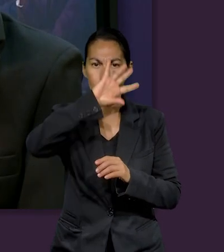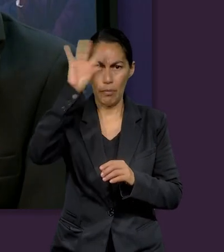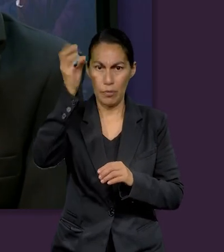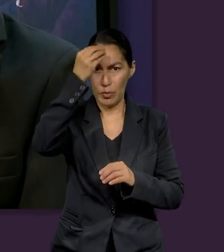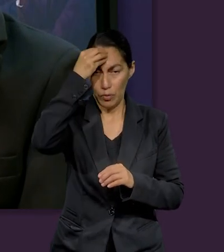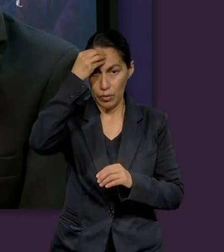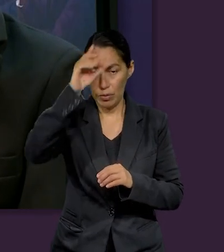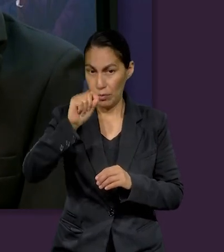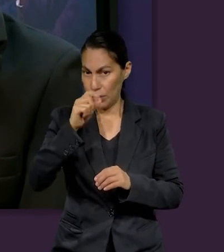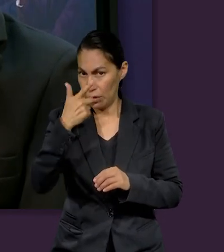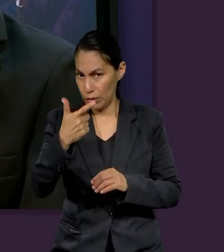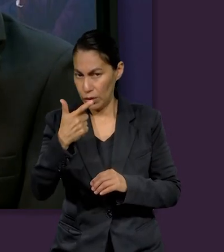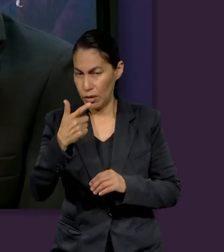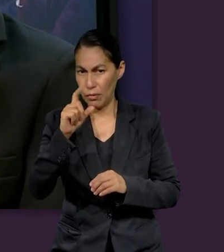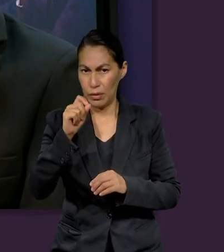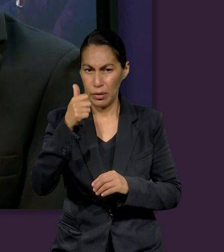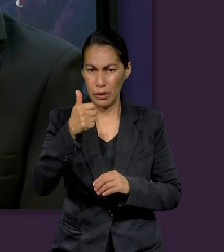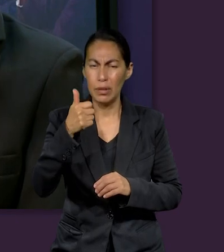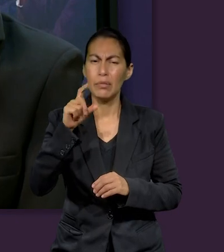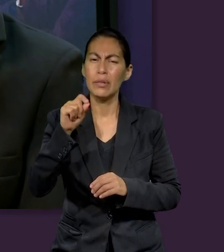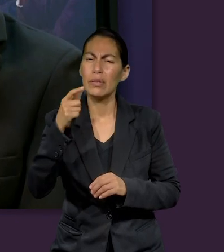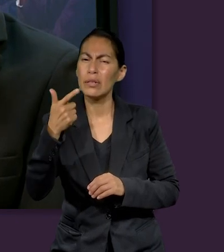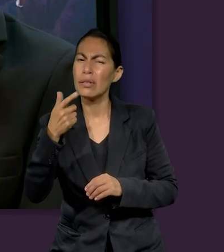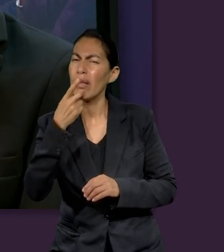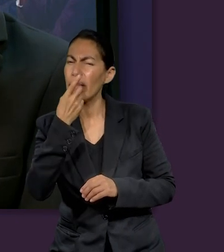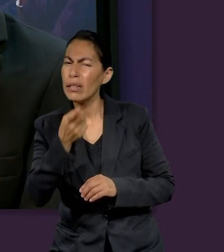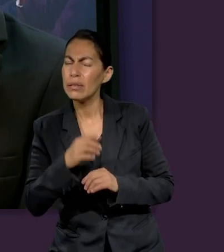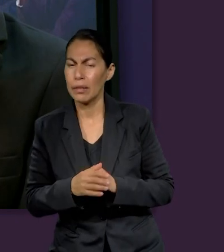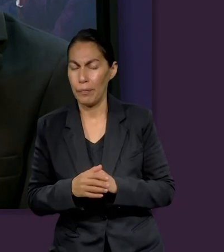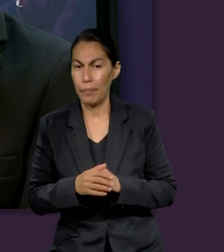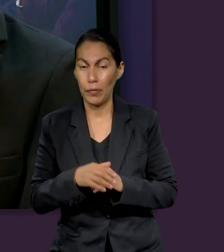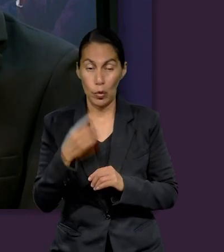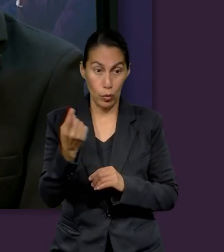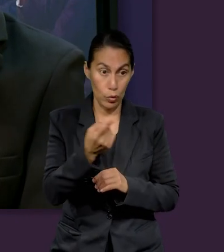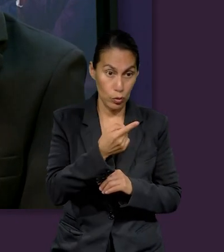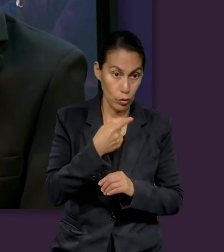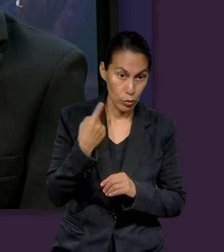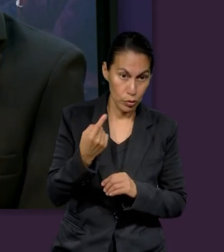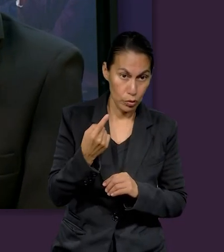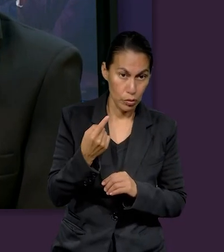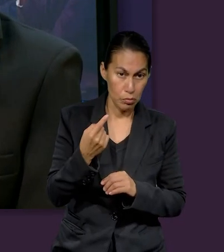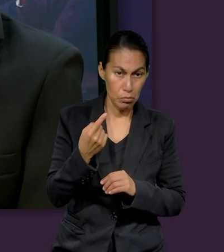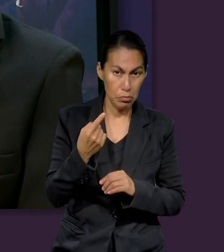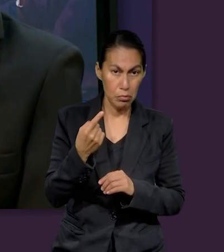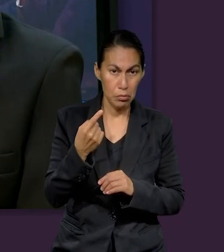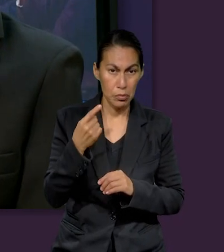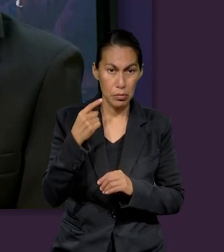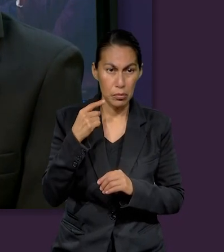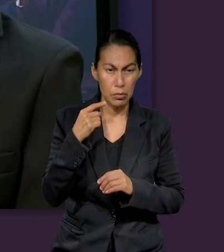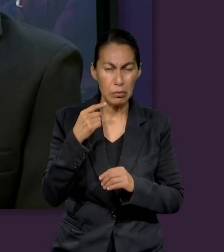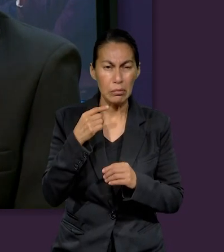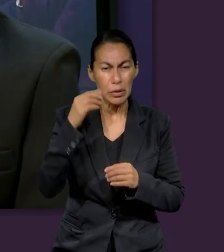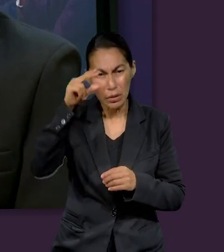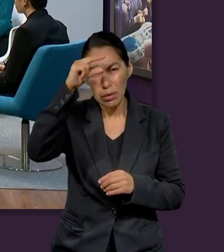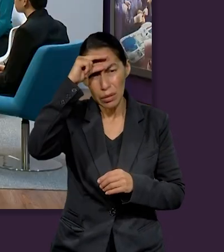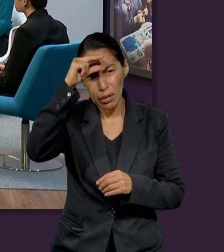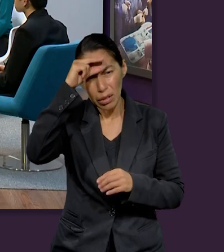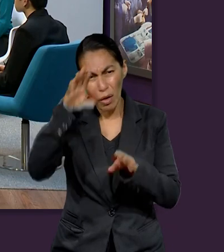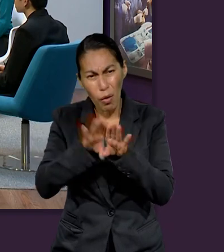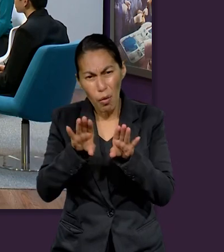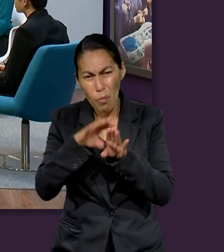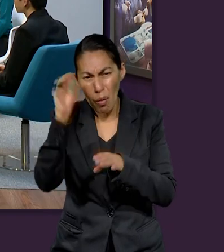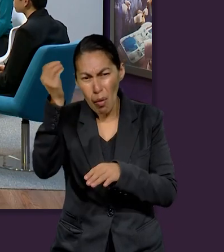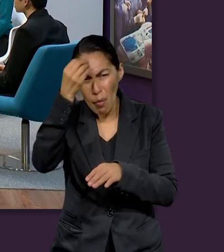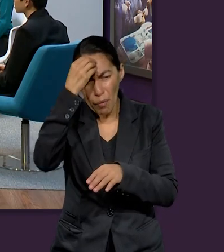lo menos en proverbios 27 23 al 27 que es un pasaje muy bueno dice que hay que ser diligente con el estado de las ovejas